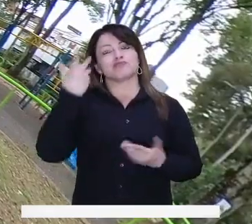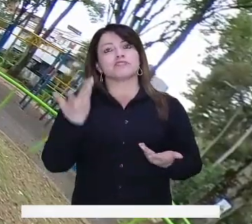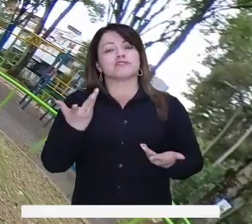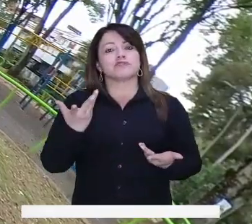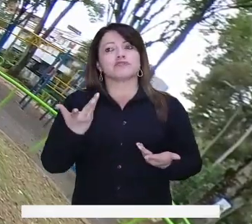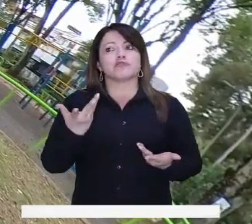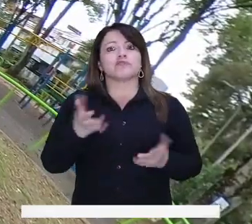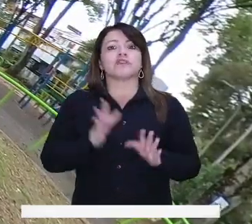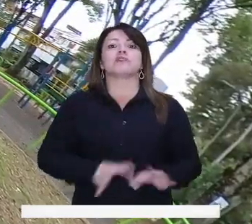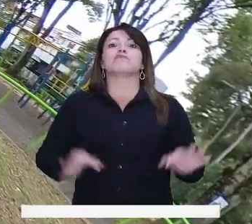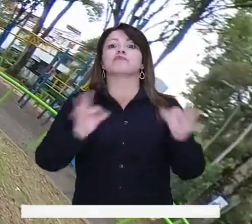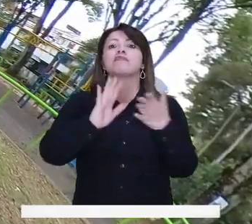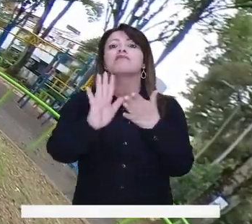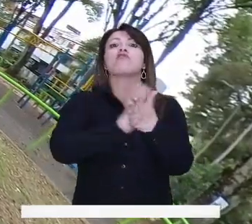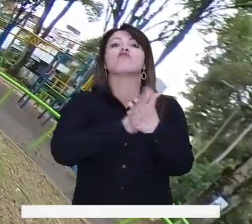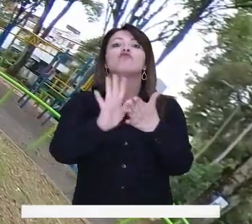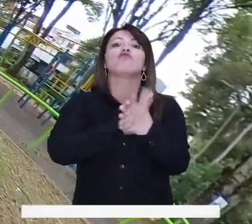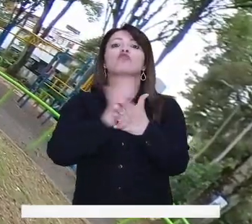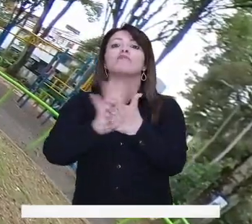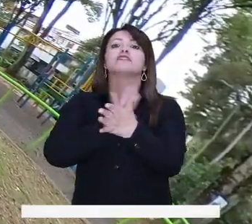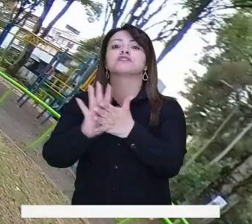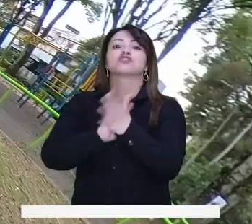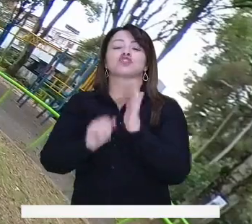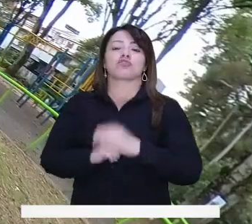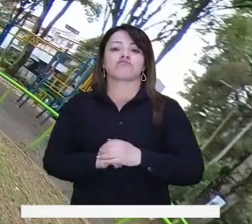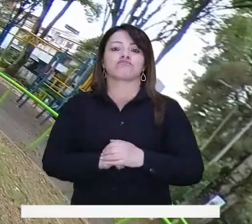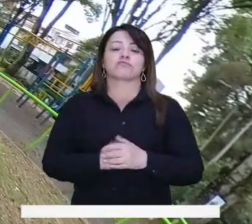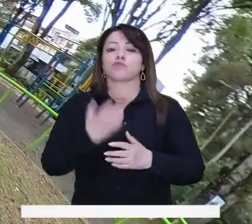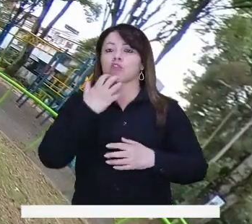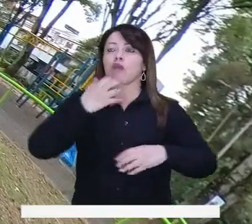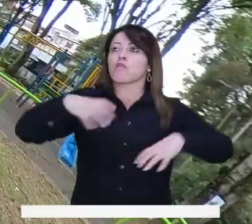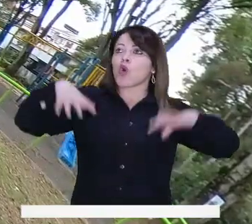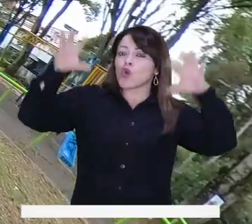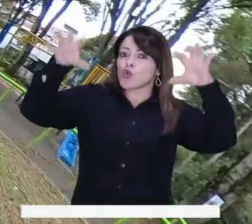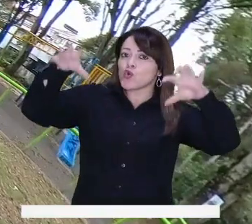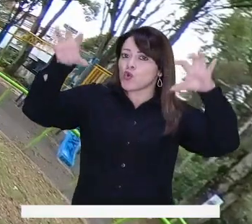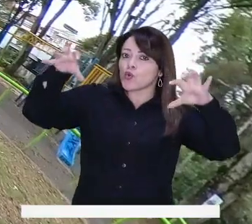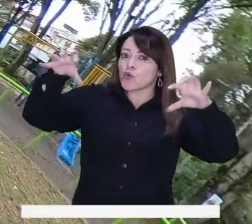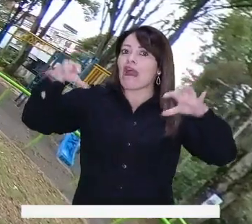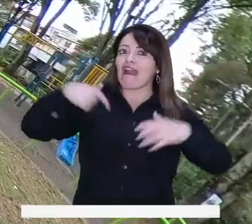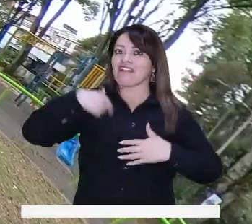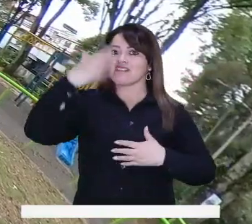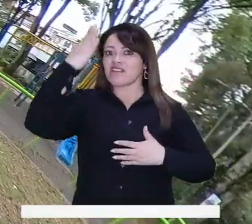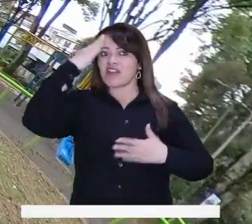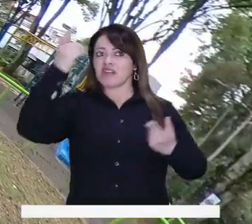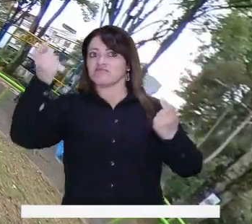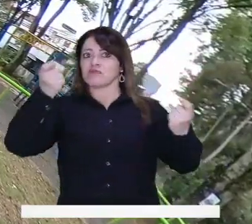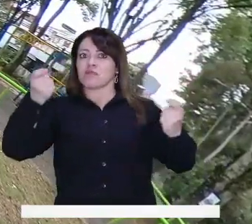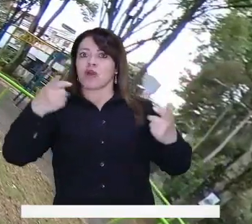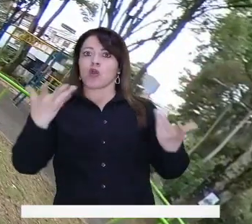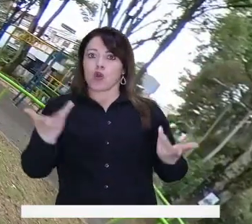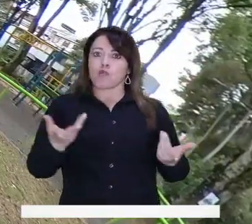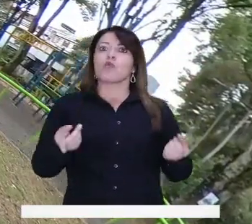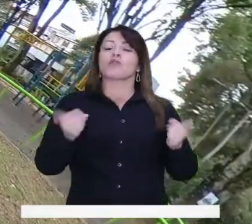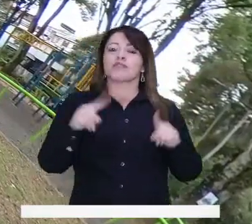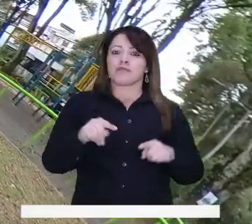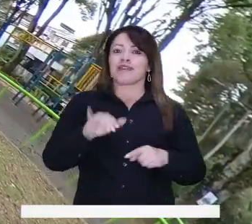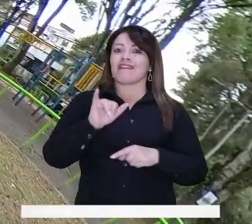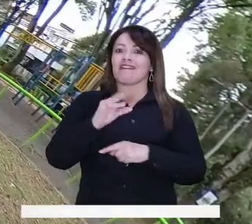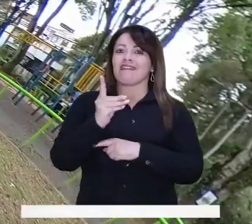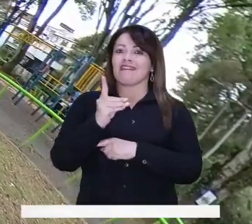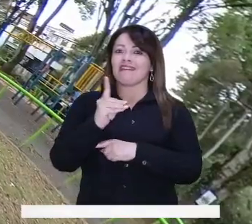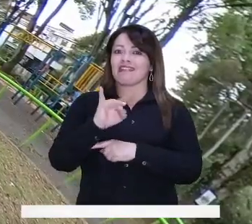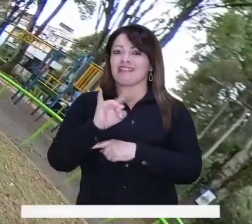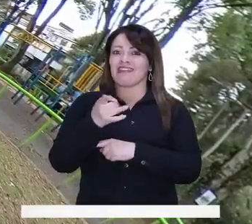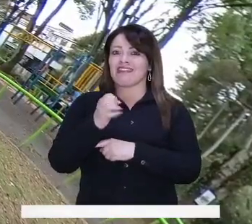es informado para el cambio climático, entonces pues no estar saliendo en las lluvias, estar mirando las imágenes de satélite del